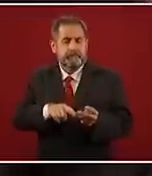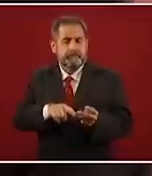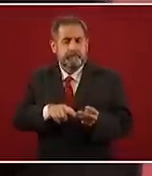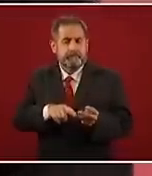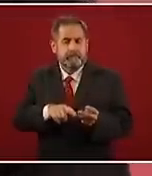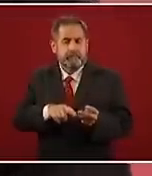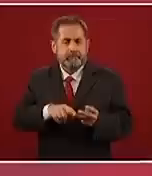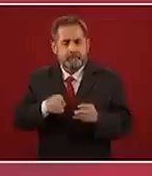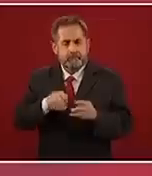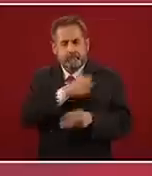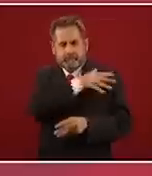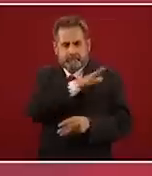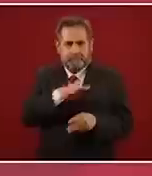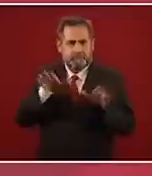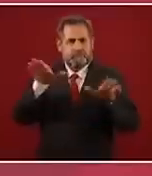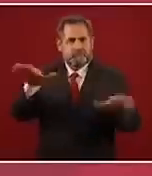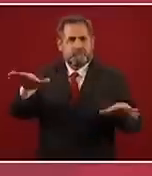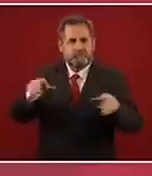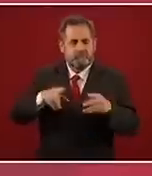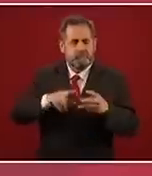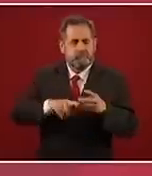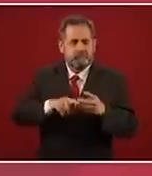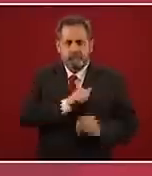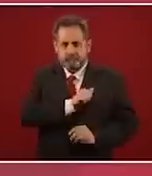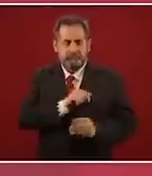de la Fuerza Aérea,